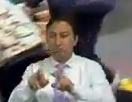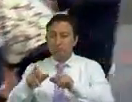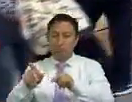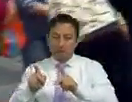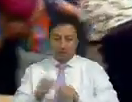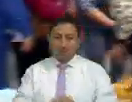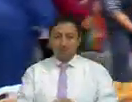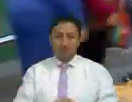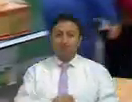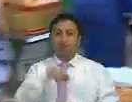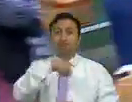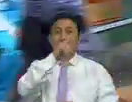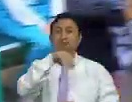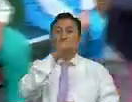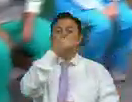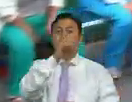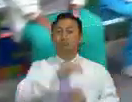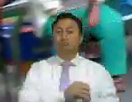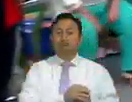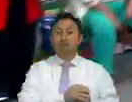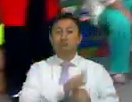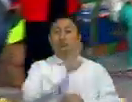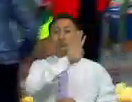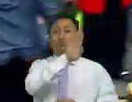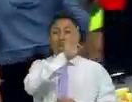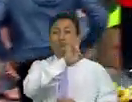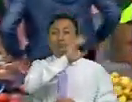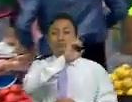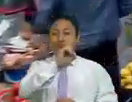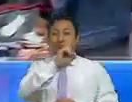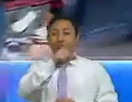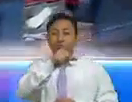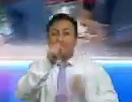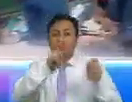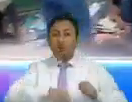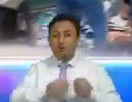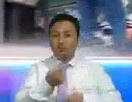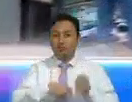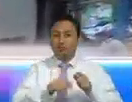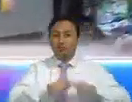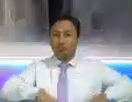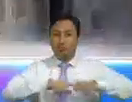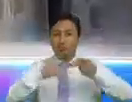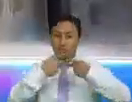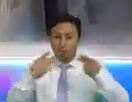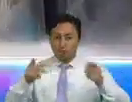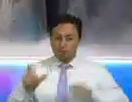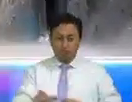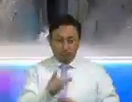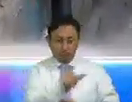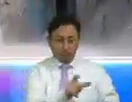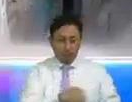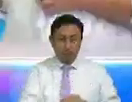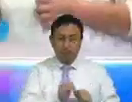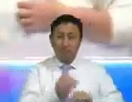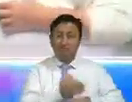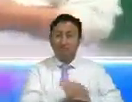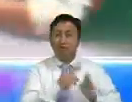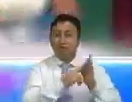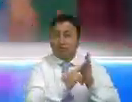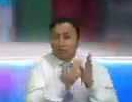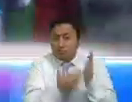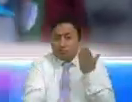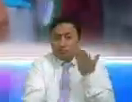2018 se han entregado 4700 autorizaciones de comercio autónoma y el espacio público a través de requisitos sencillos